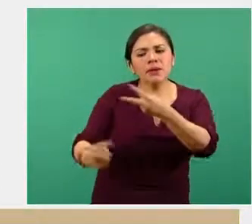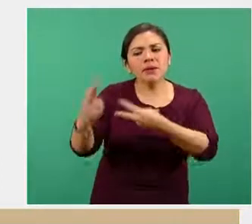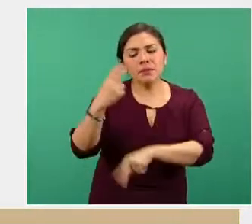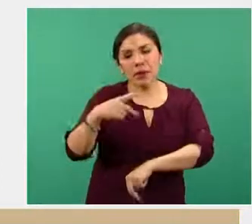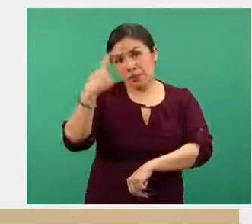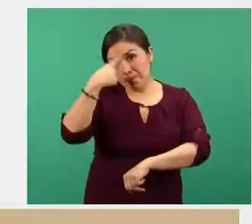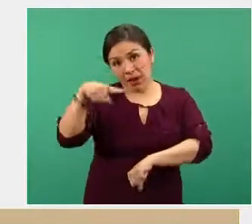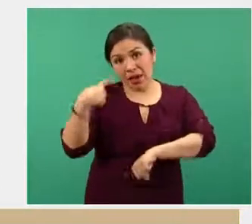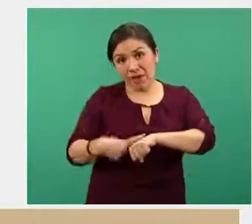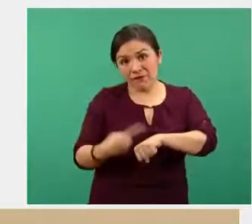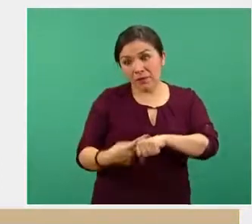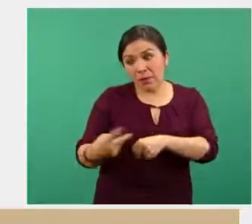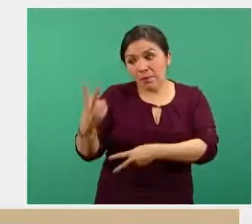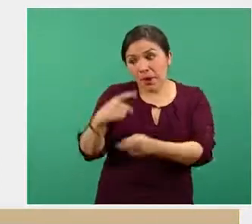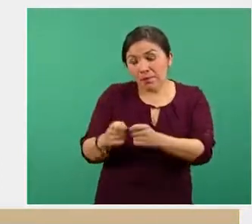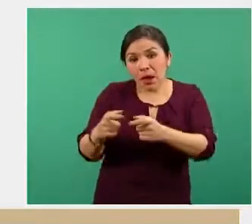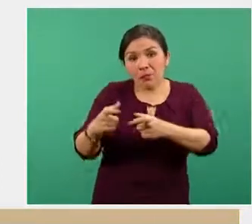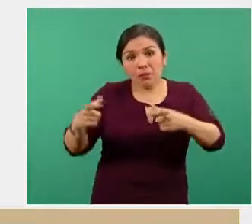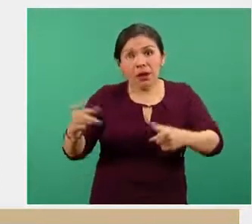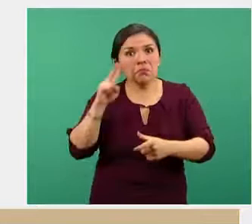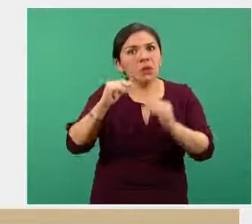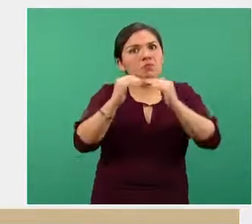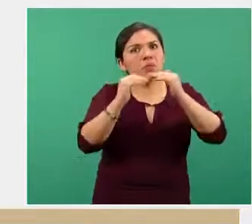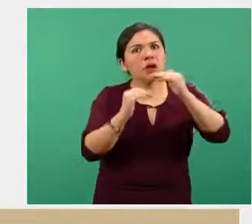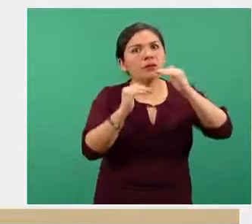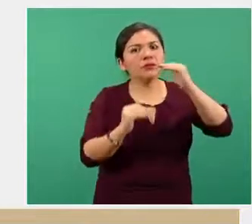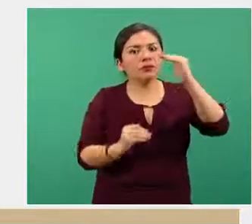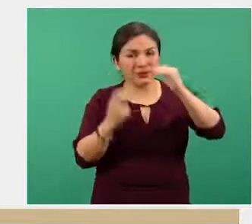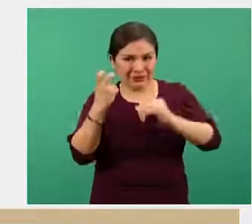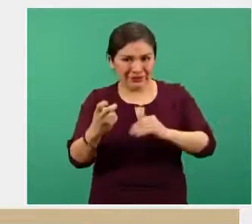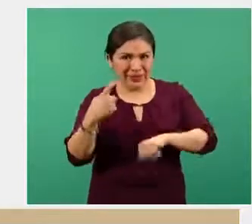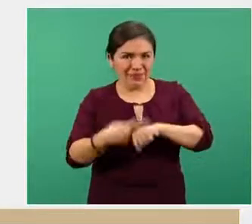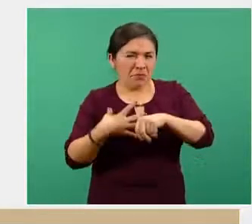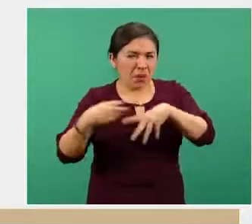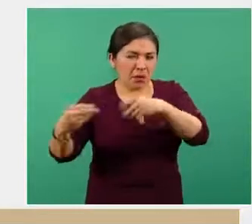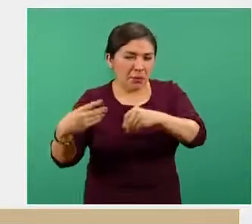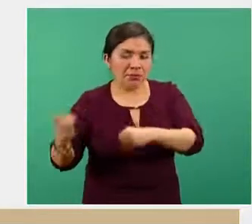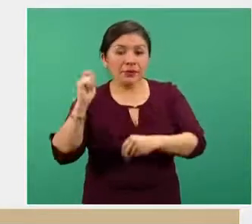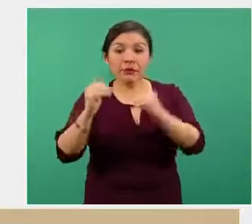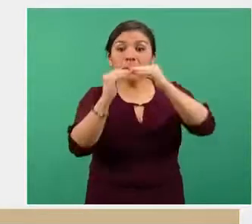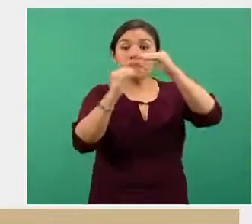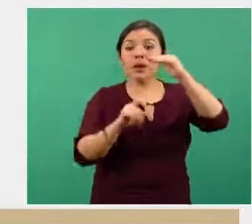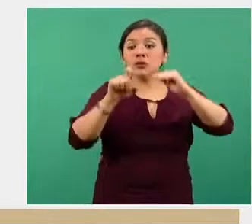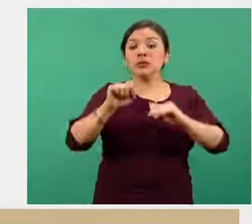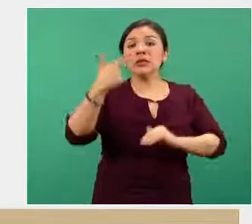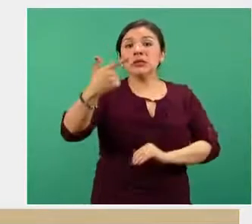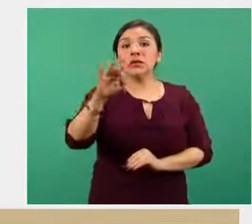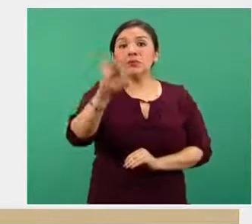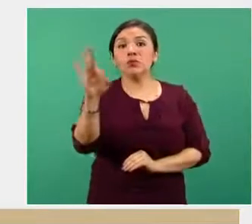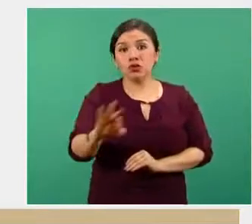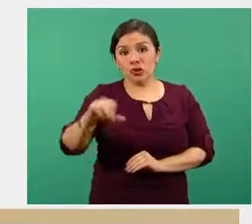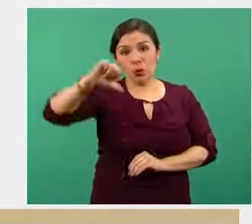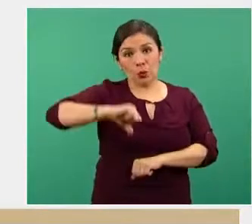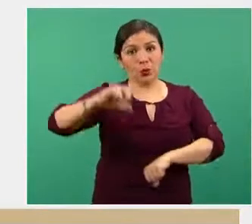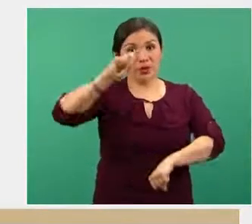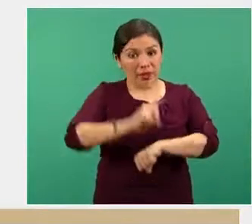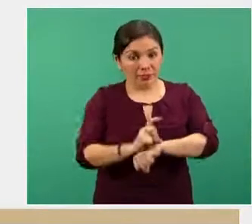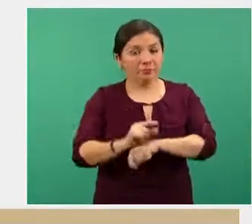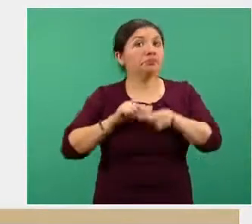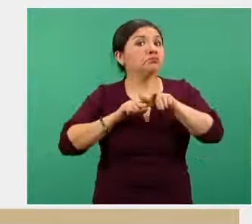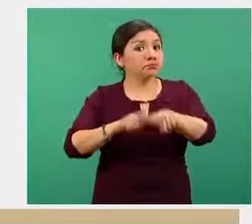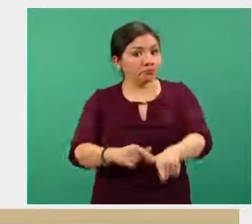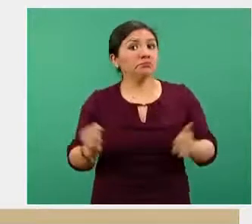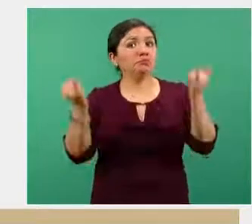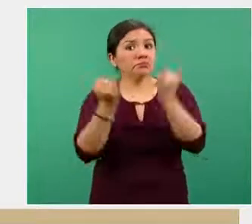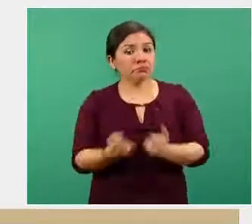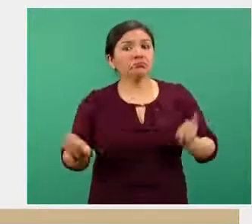la presentación de casos, obviamente de la magnitud epidémica, menos 27% para el día de hoy. Se mantiene